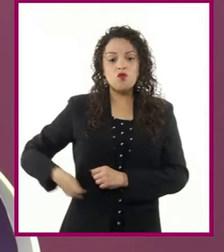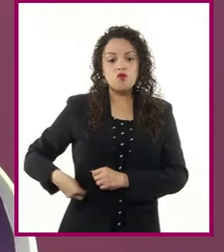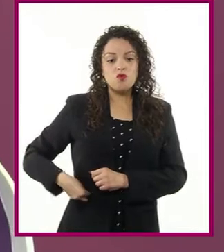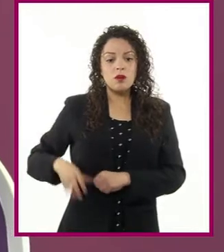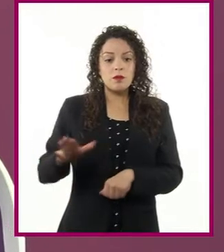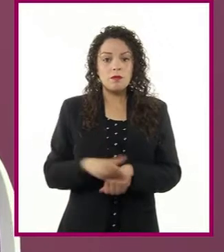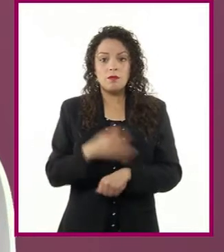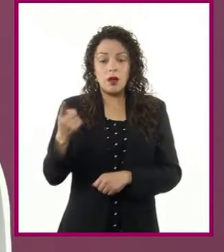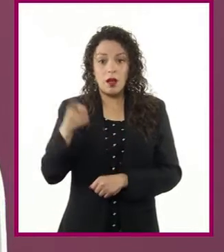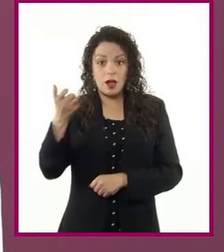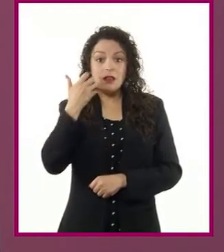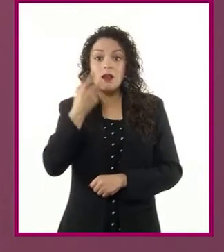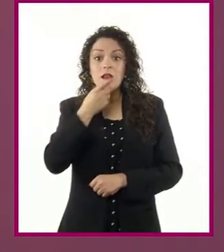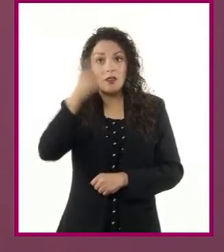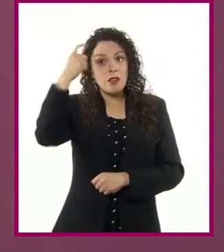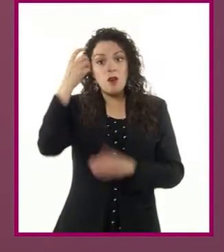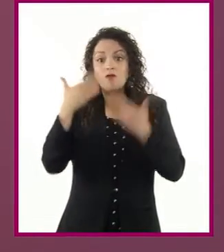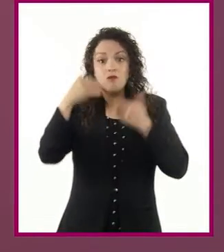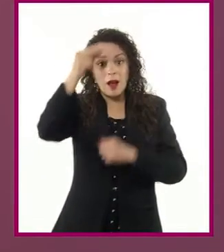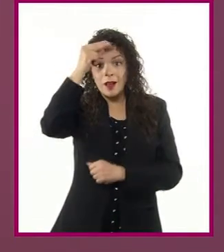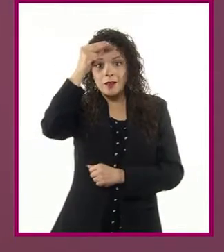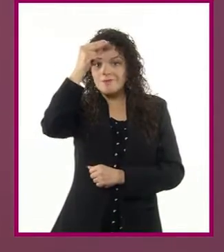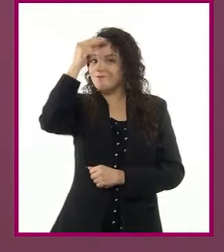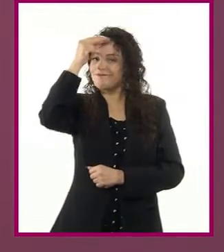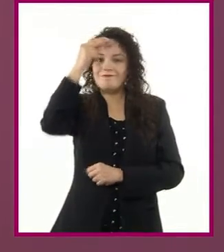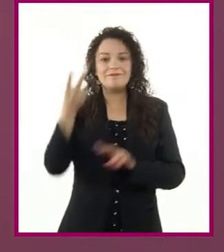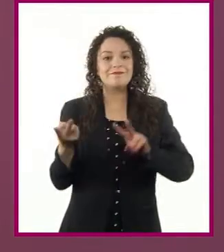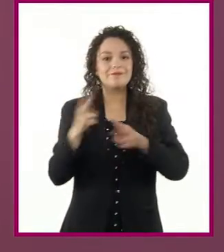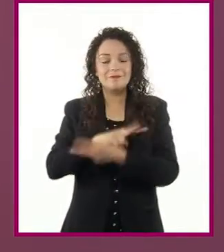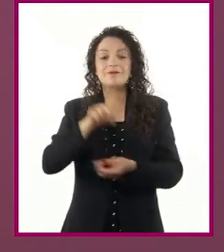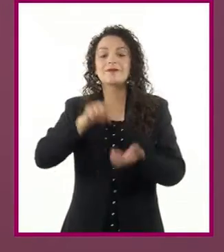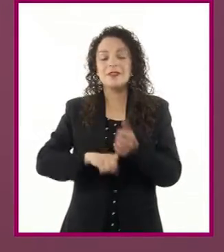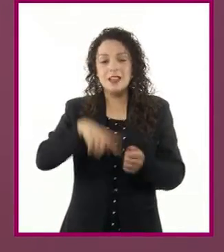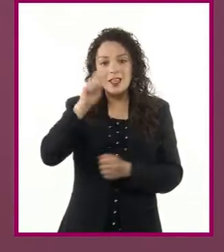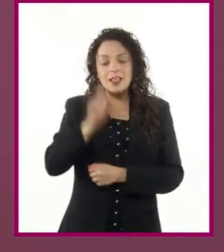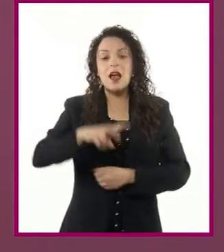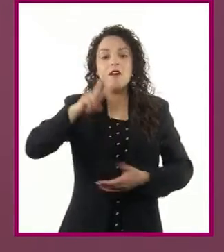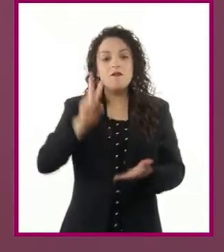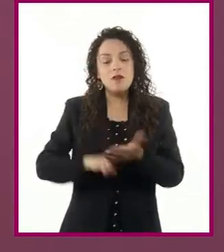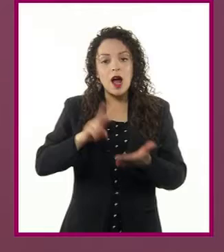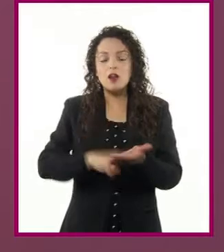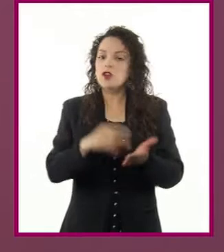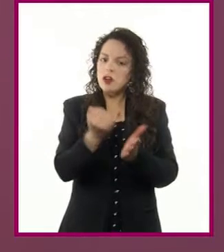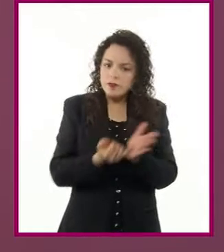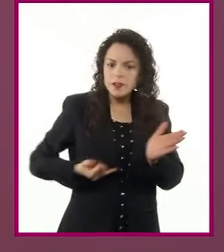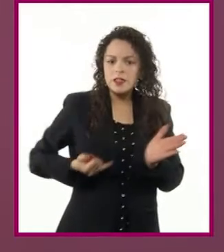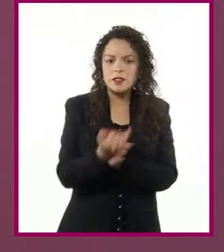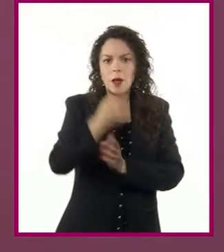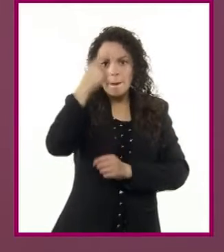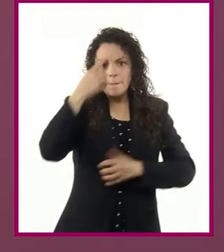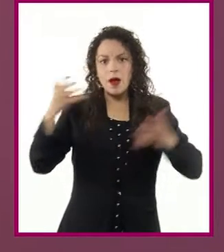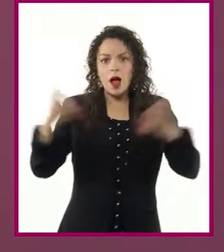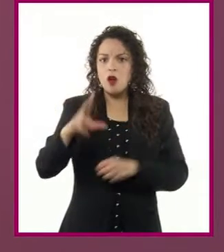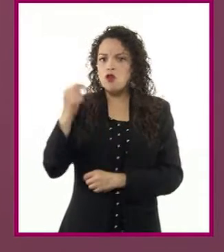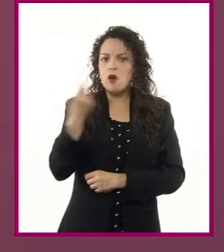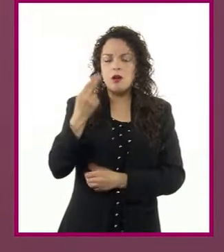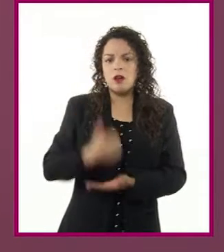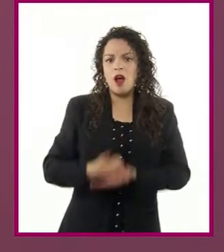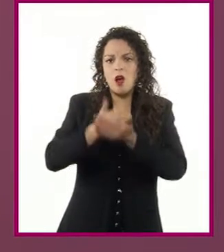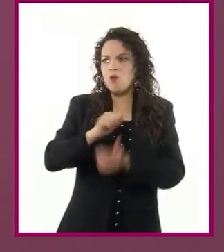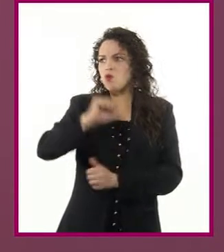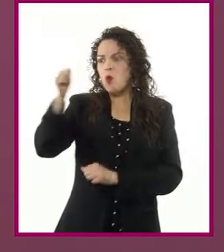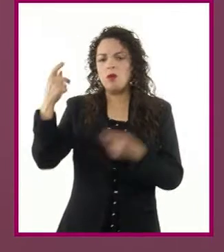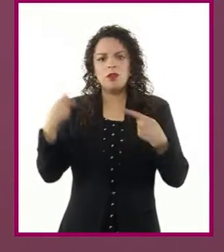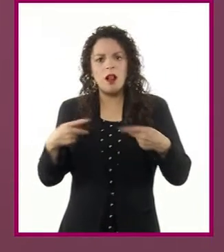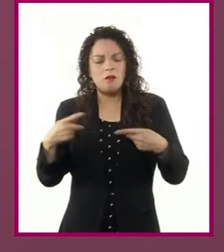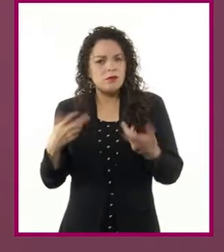falta de inteligencia, sino de decisión y valor para servirse por sí mismo de ella sin la tutela de otro. Ten